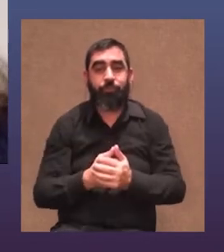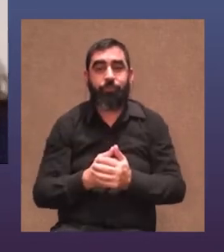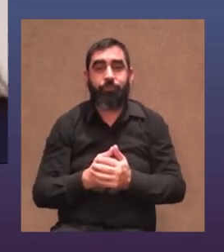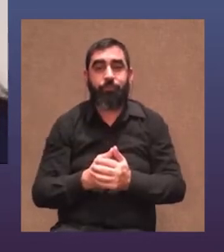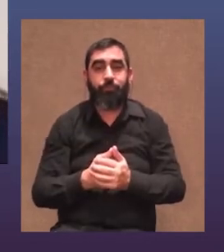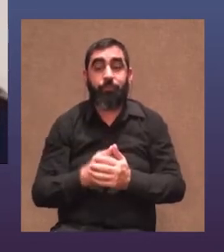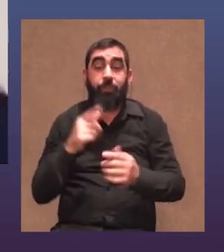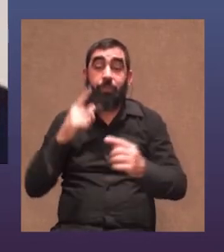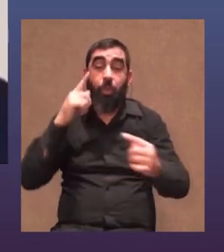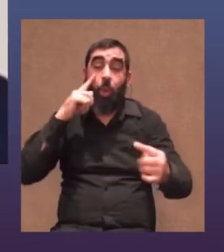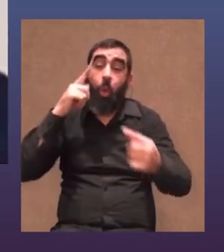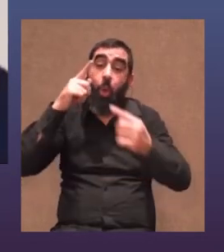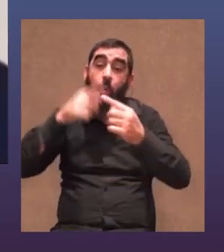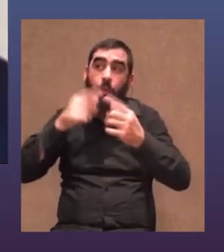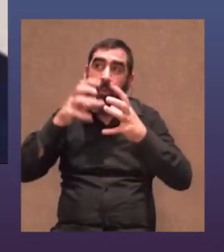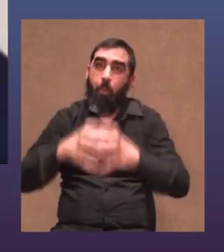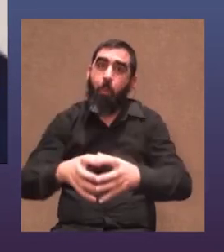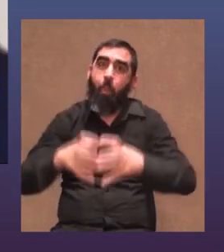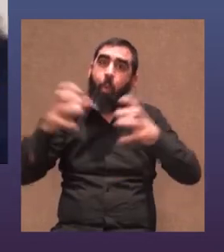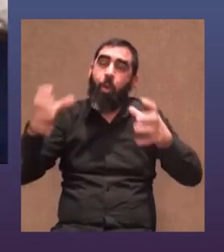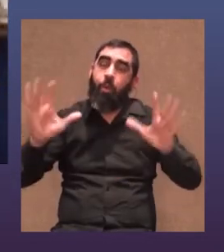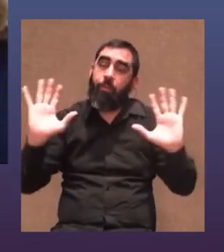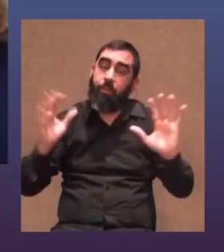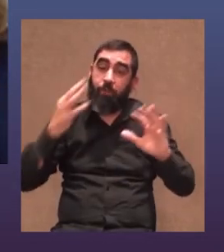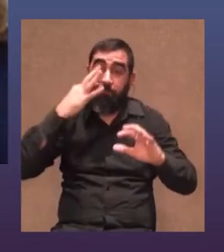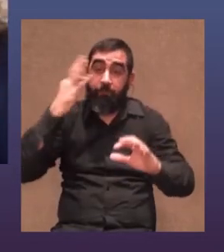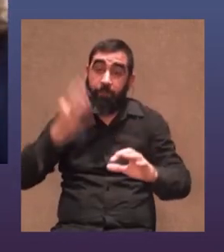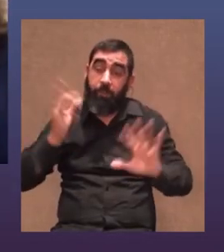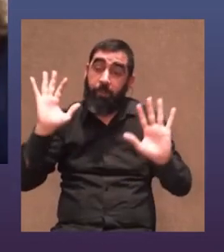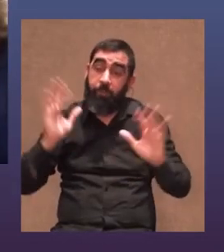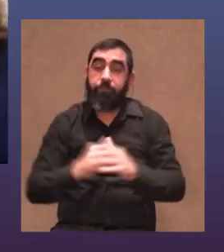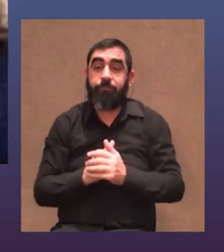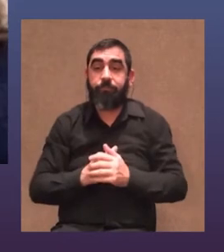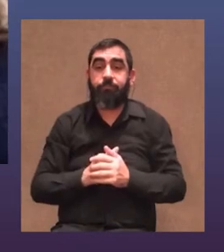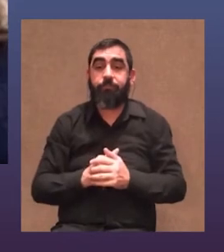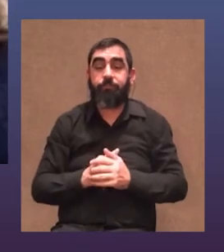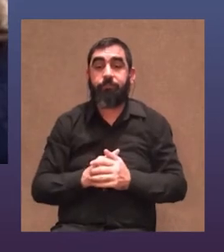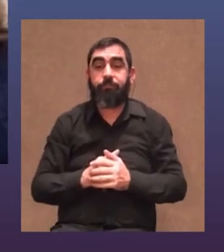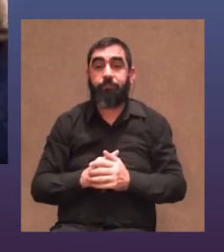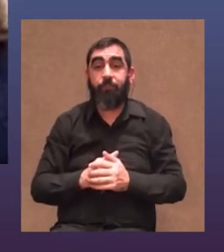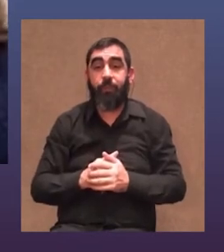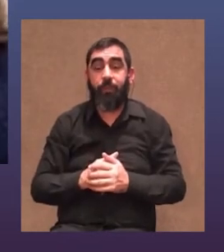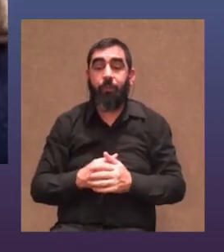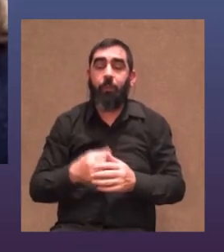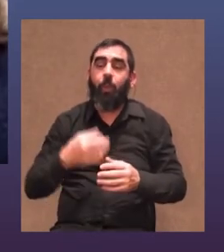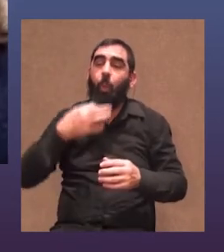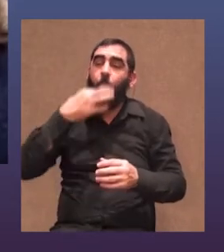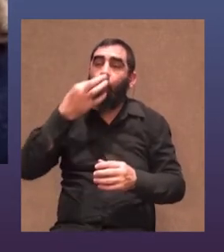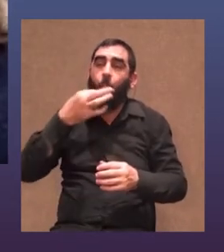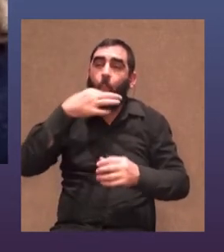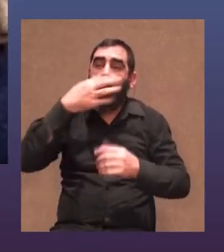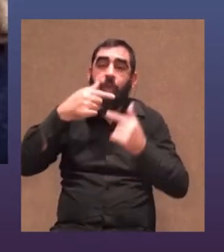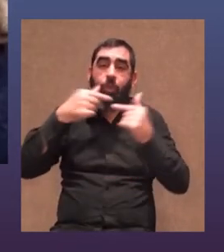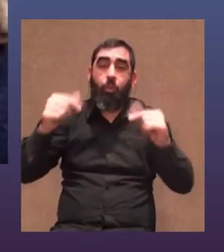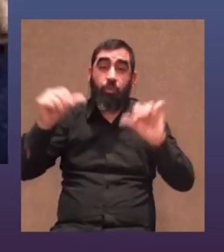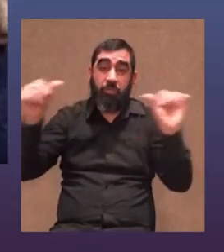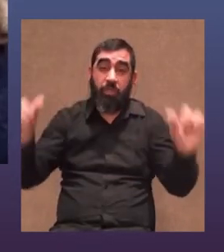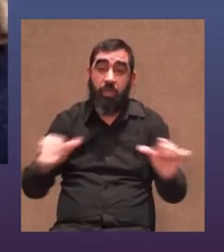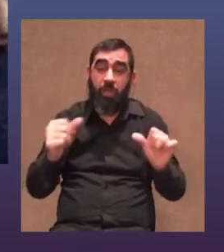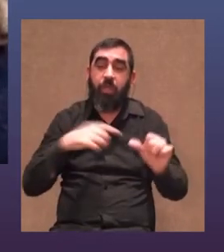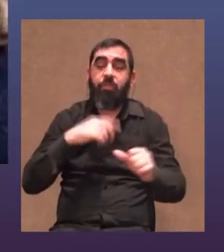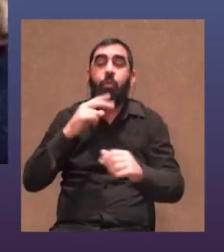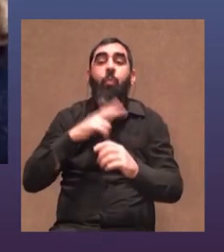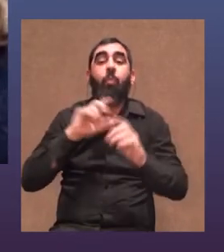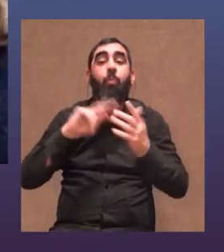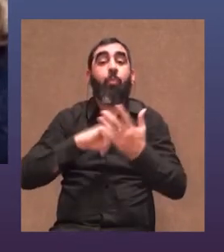un objetivo bastante pero grande. Que lo que hagan o lo que hagas es un gran proyecto humano que